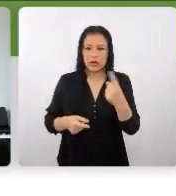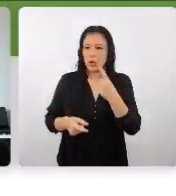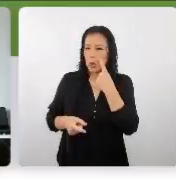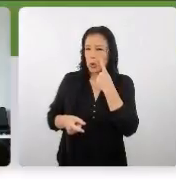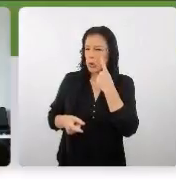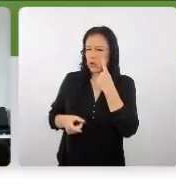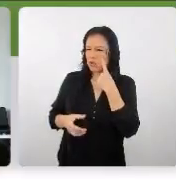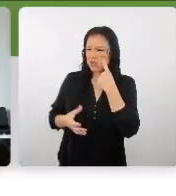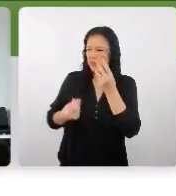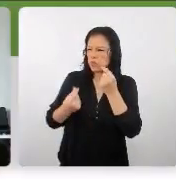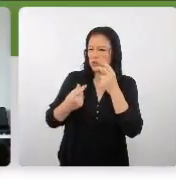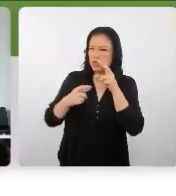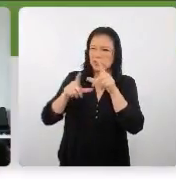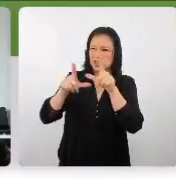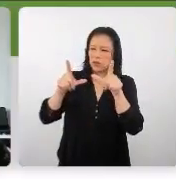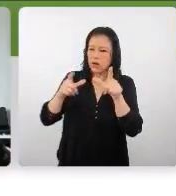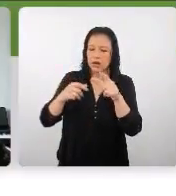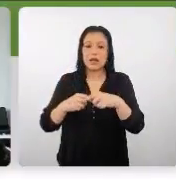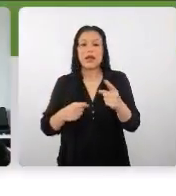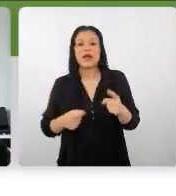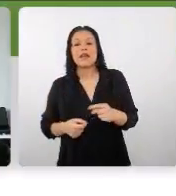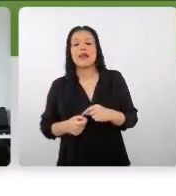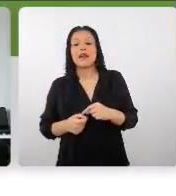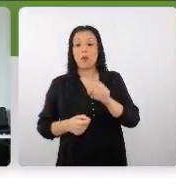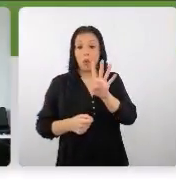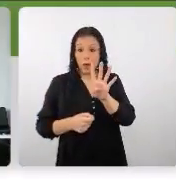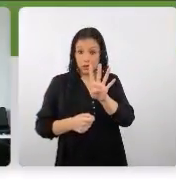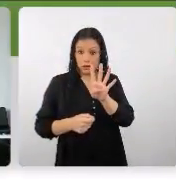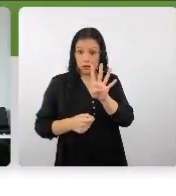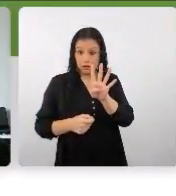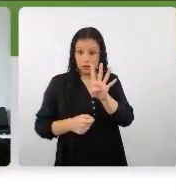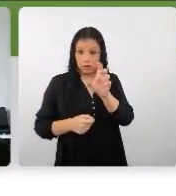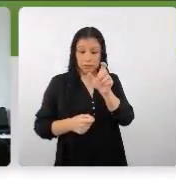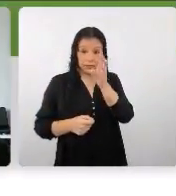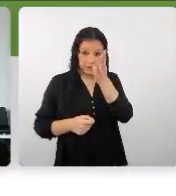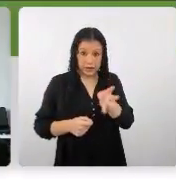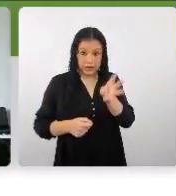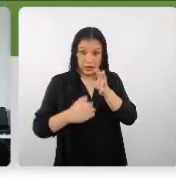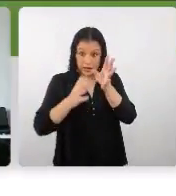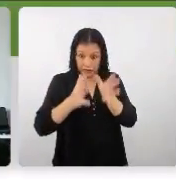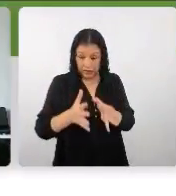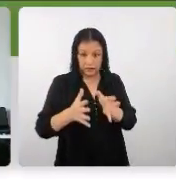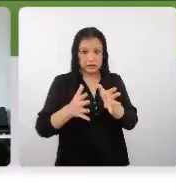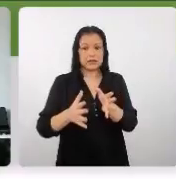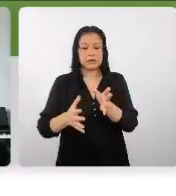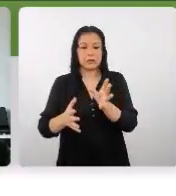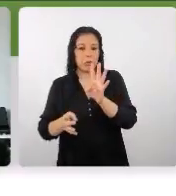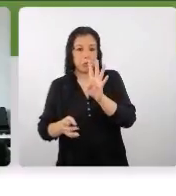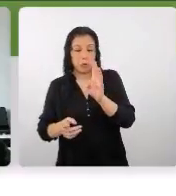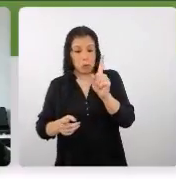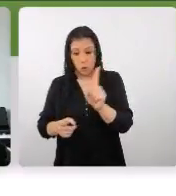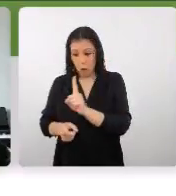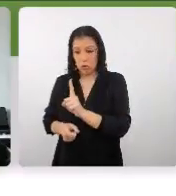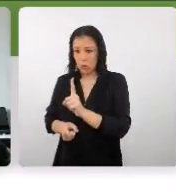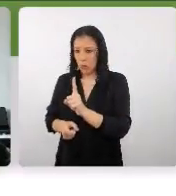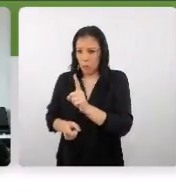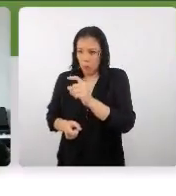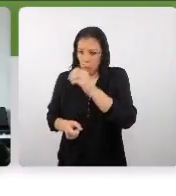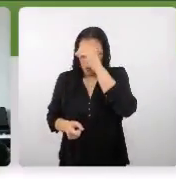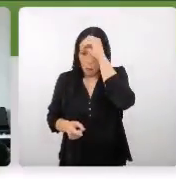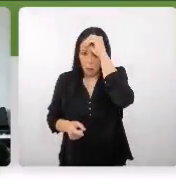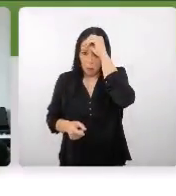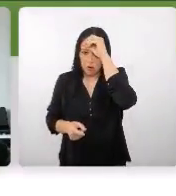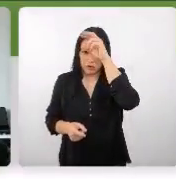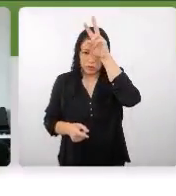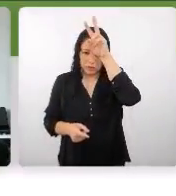del destino. Es uno de cada cuatro ingleses, los turistas ingleses, no sabe mucho sobre Perú. Así